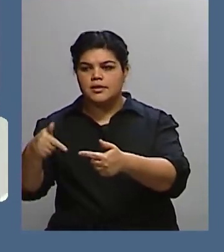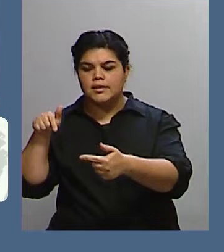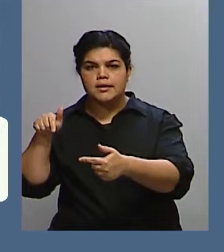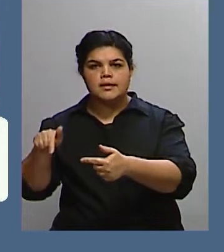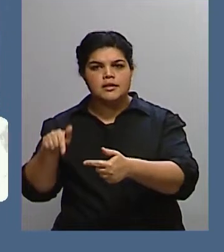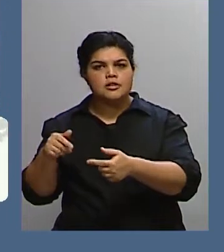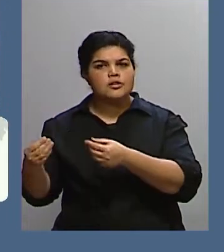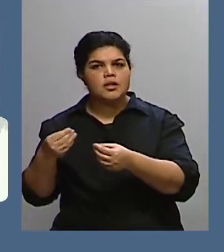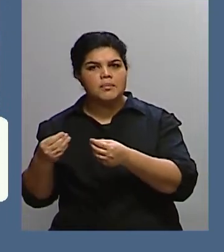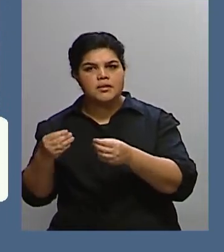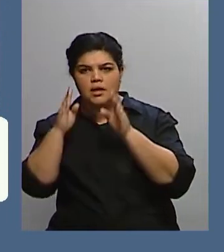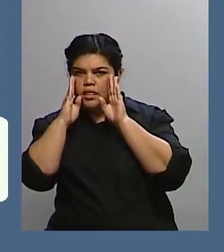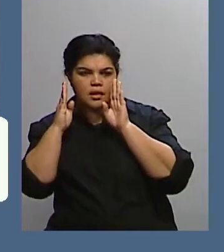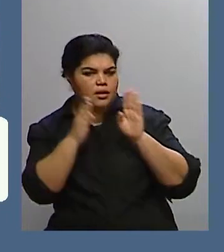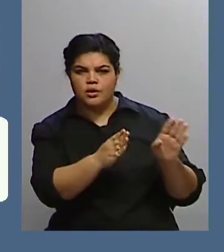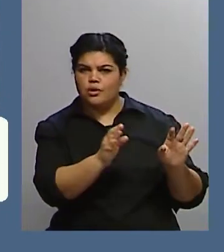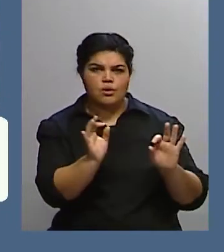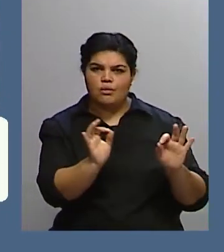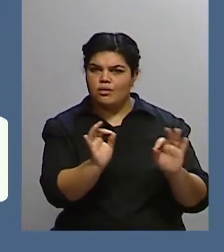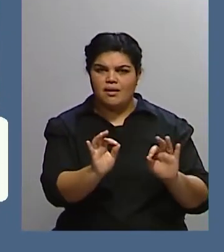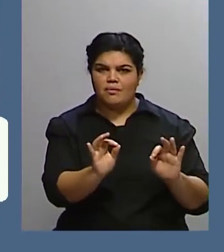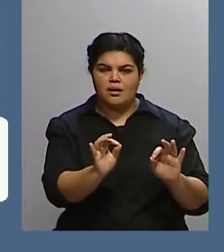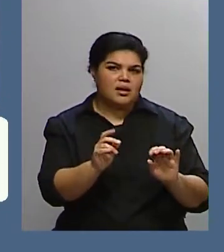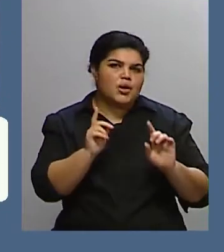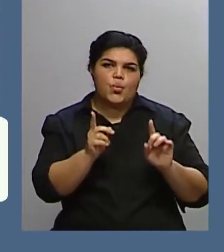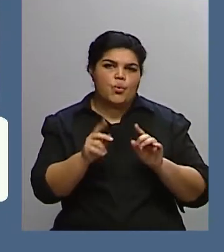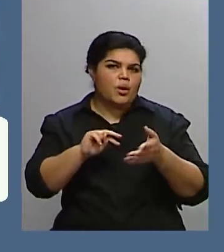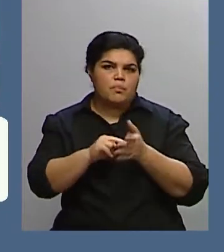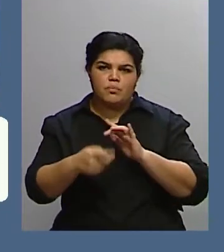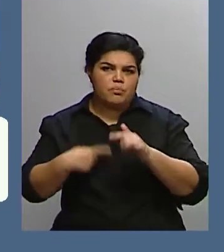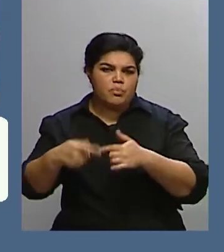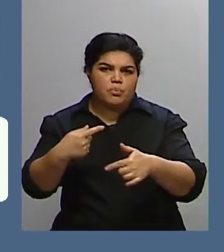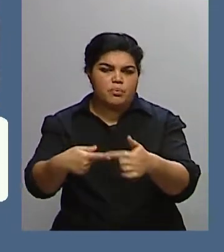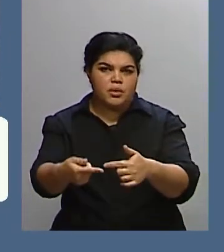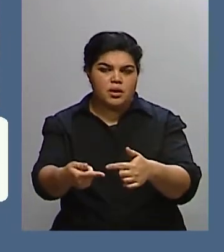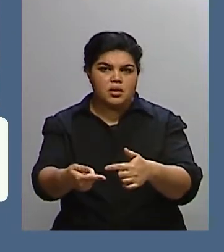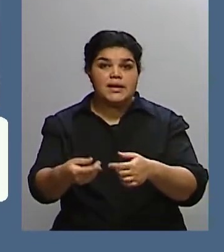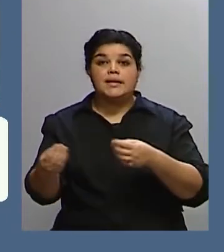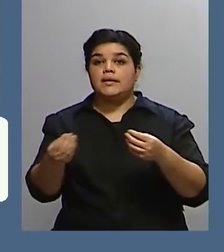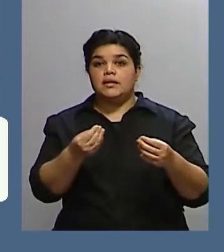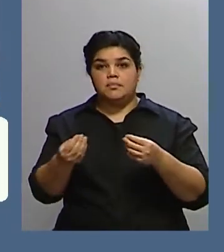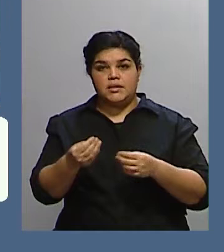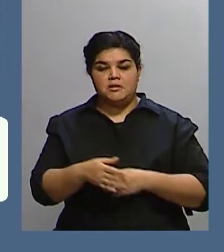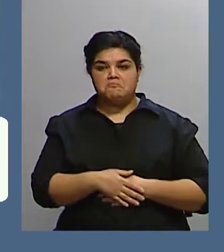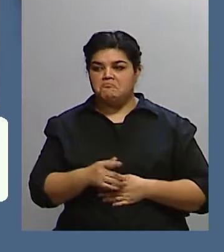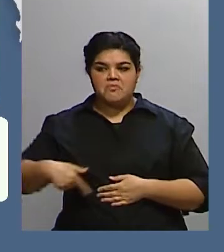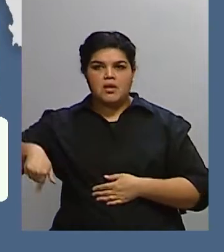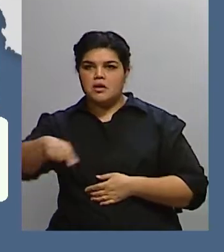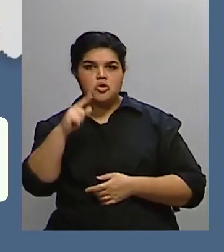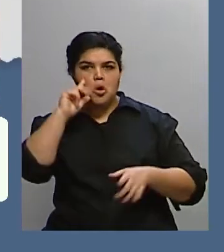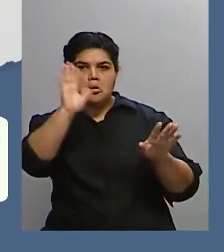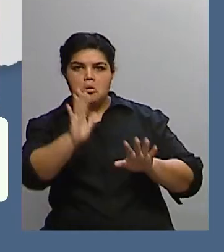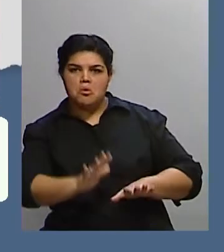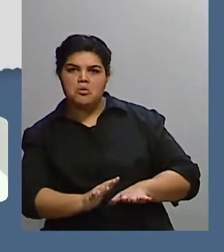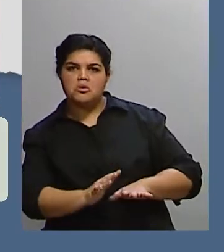más lejos que los gobiernos conservadores de las demandas indígenas, porque es una cosa, es las actitudes, digamos, o el desconocimiento que tienen de los pueblos